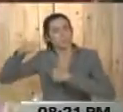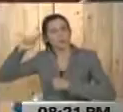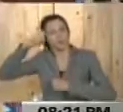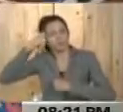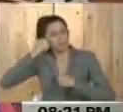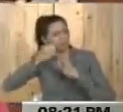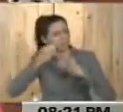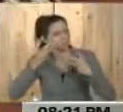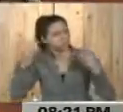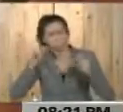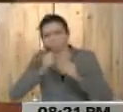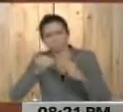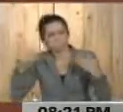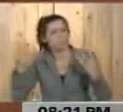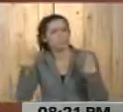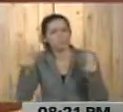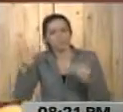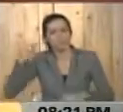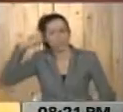muchos recuerdos.